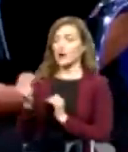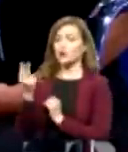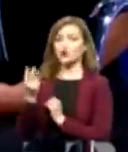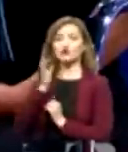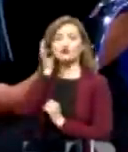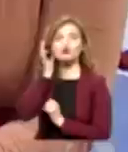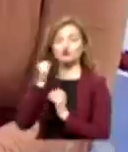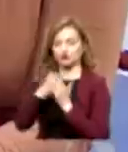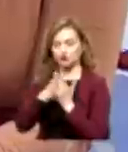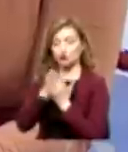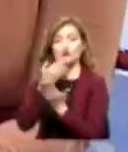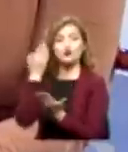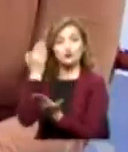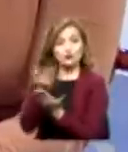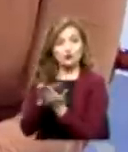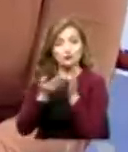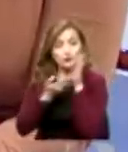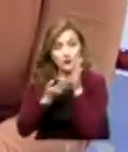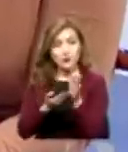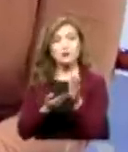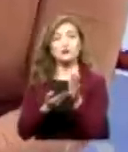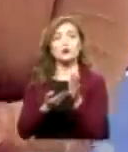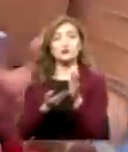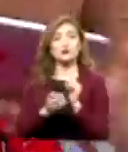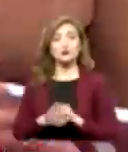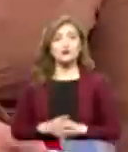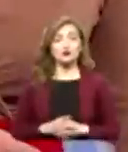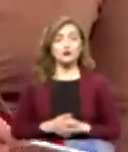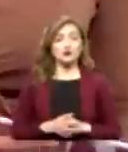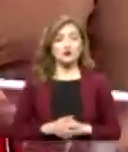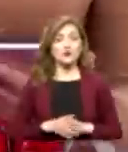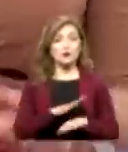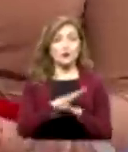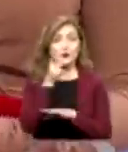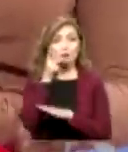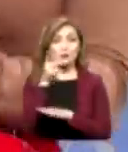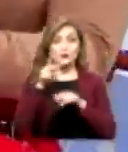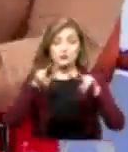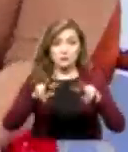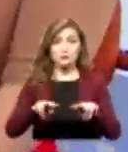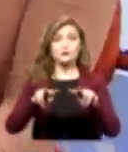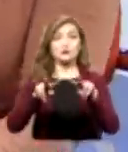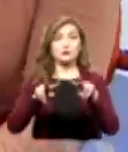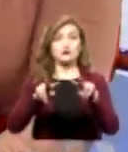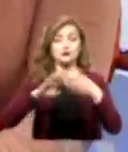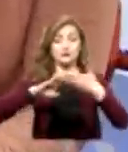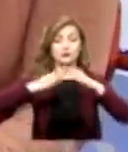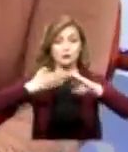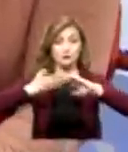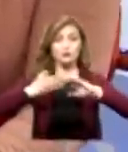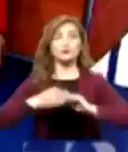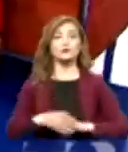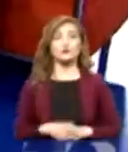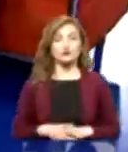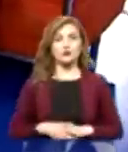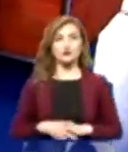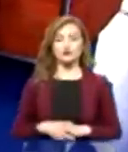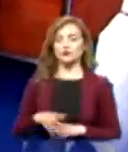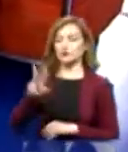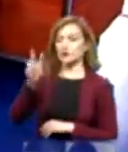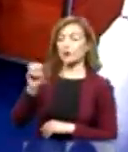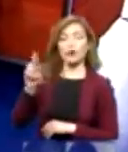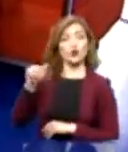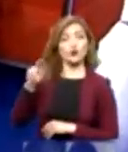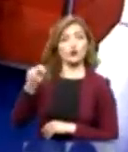mujeres luchadoras que dan un ejemplo, no solo en la parte del sector público, sino también hacia la comunidad, ¿no? Verónica,